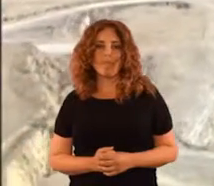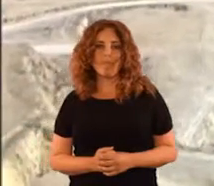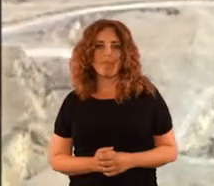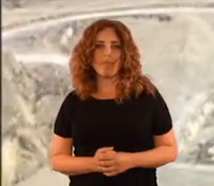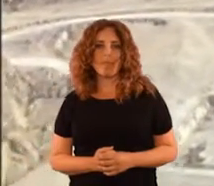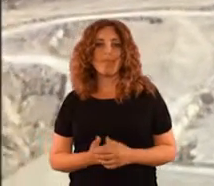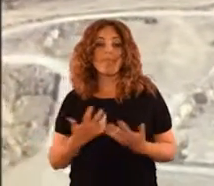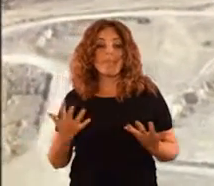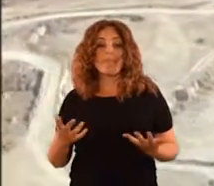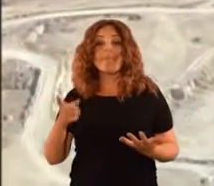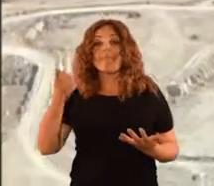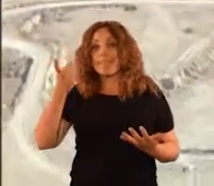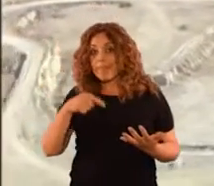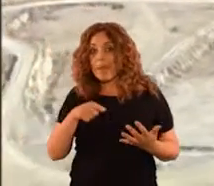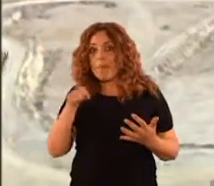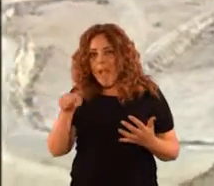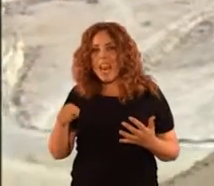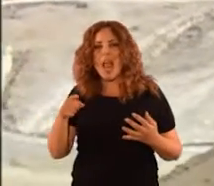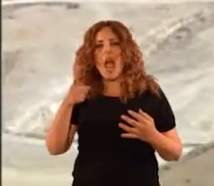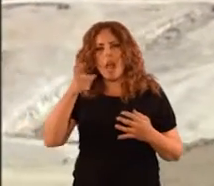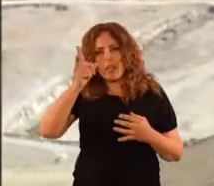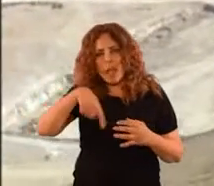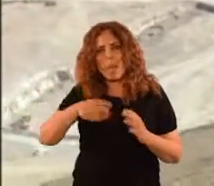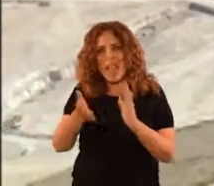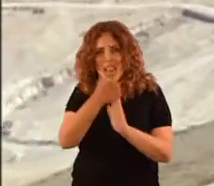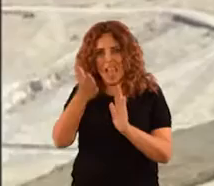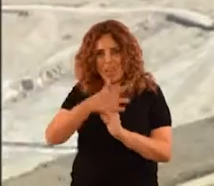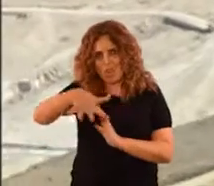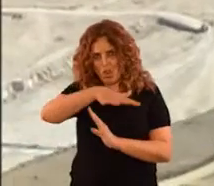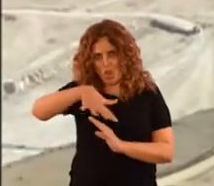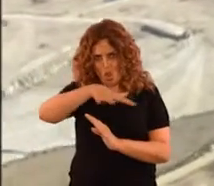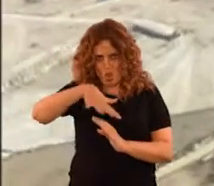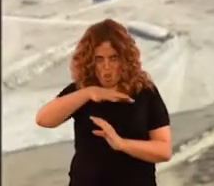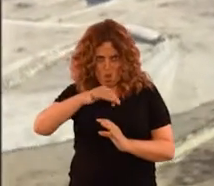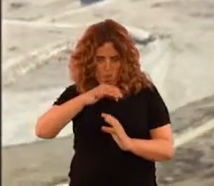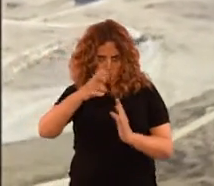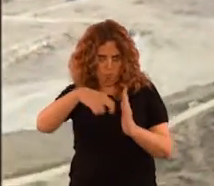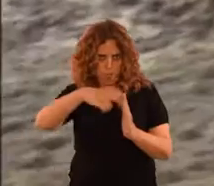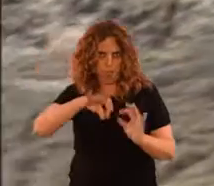En sus límites, en frágil equilibrio, conviven explotaciones del yeso.